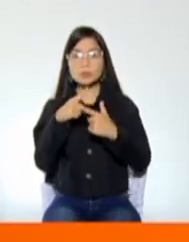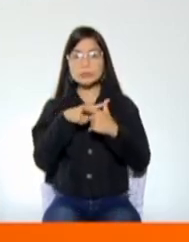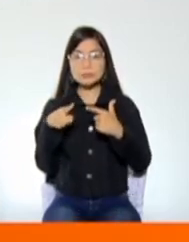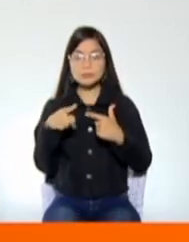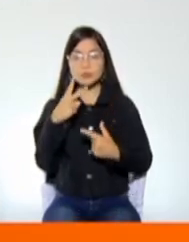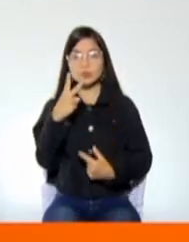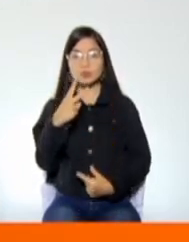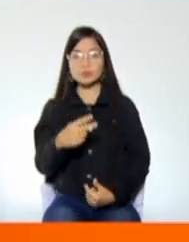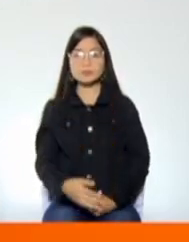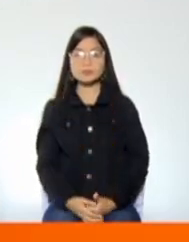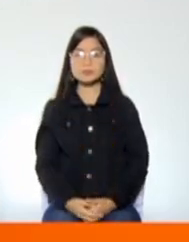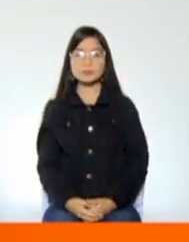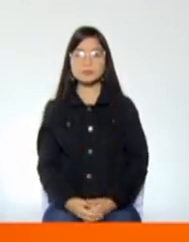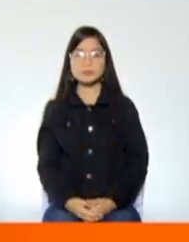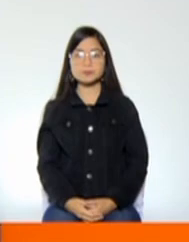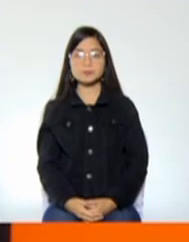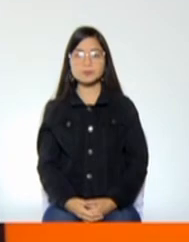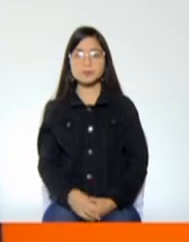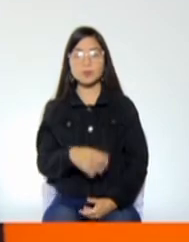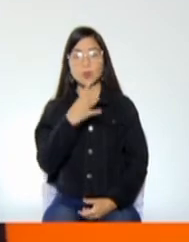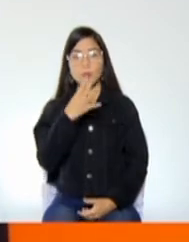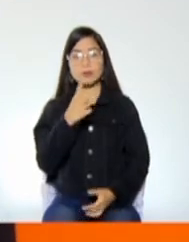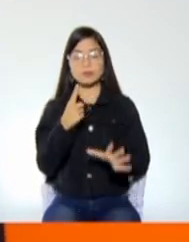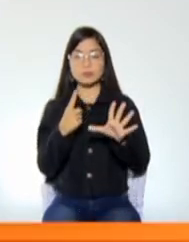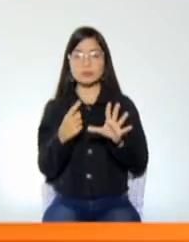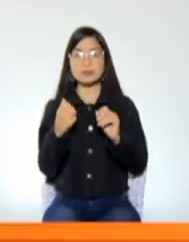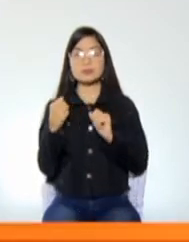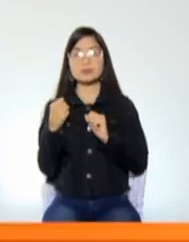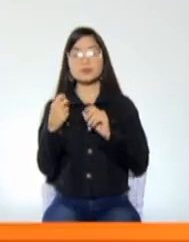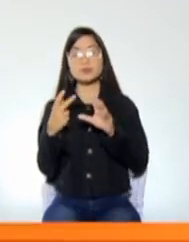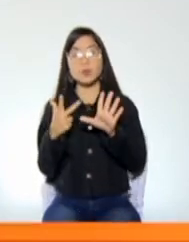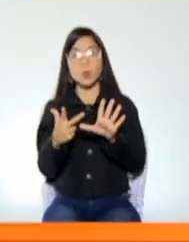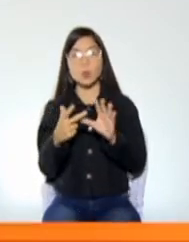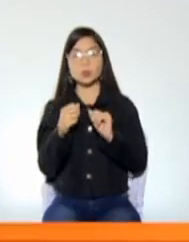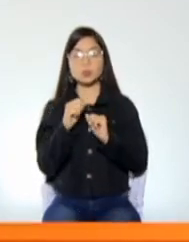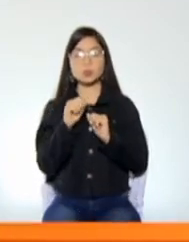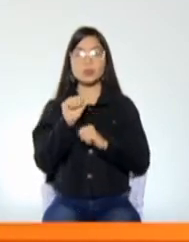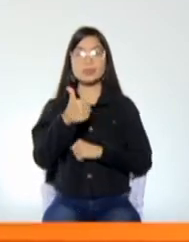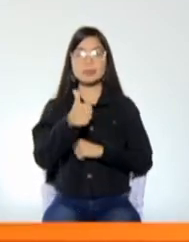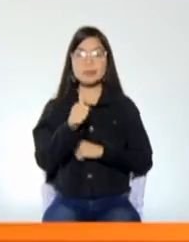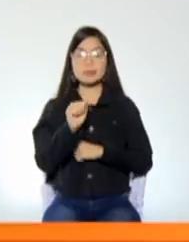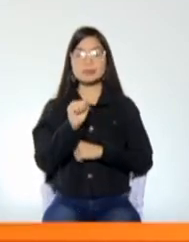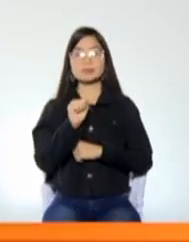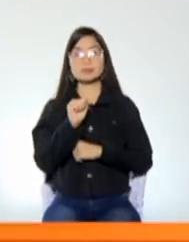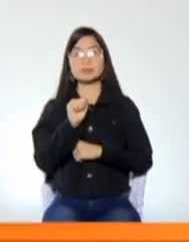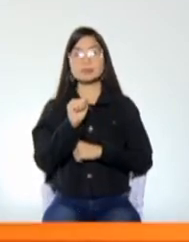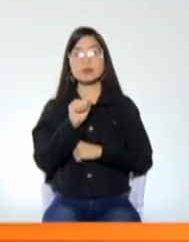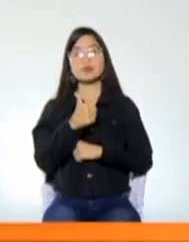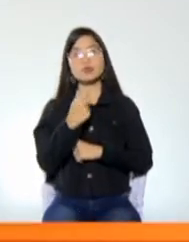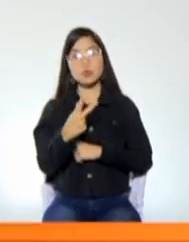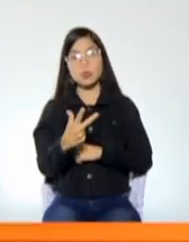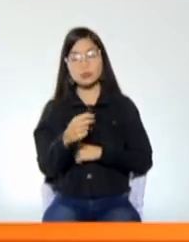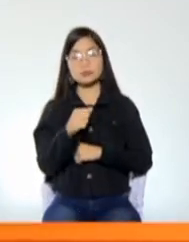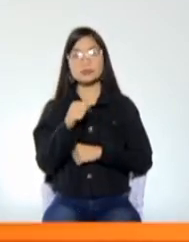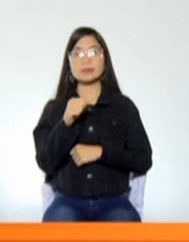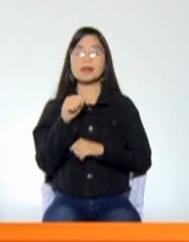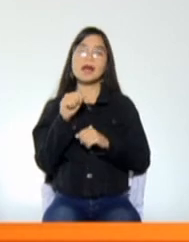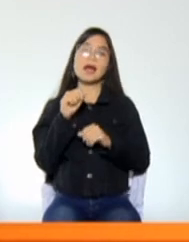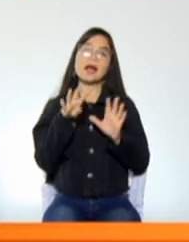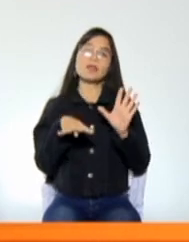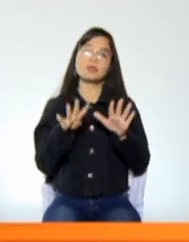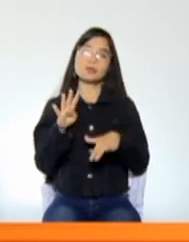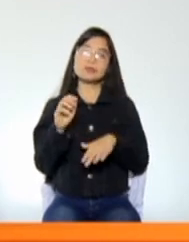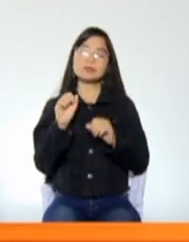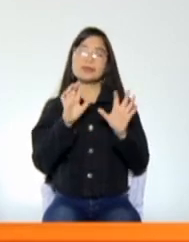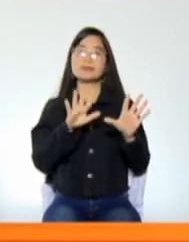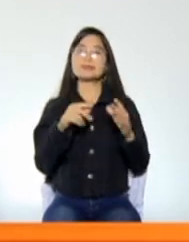4, 6, 8, 10, 12, 14, 16,